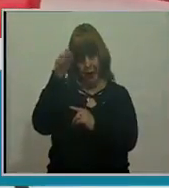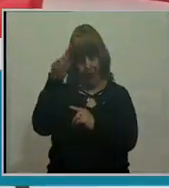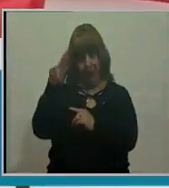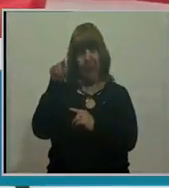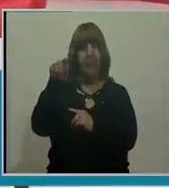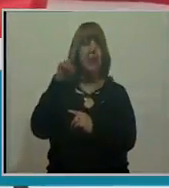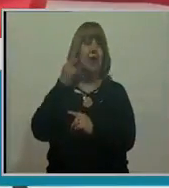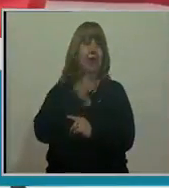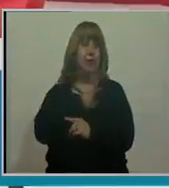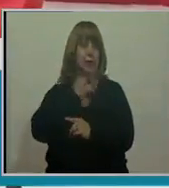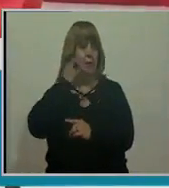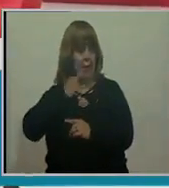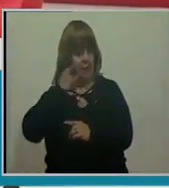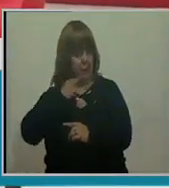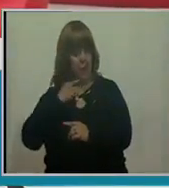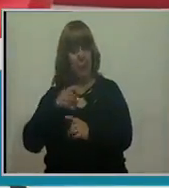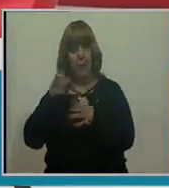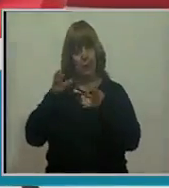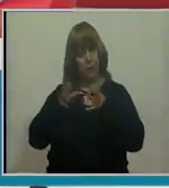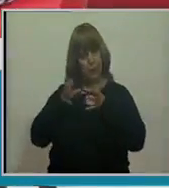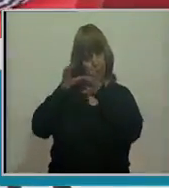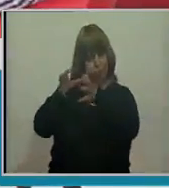esto de que un grupo de personas intentó